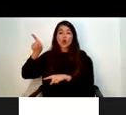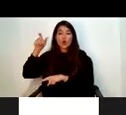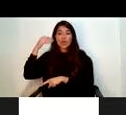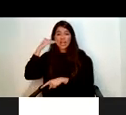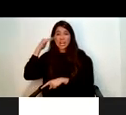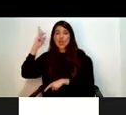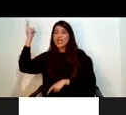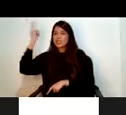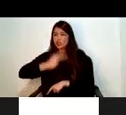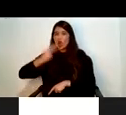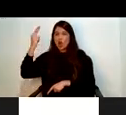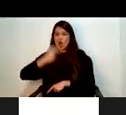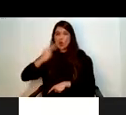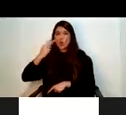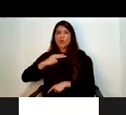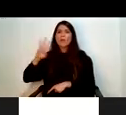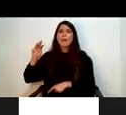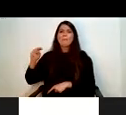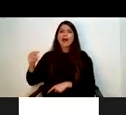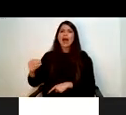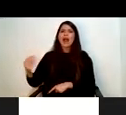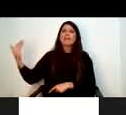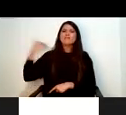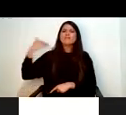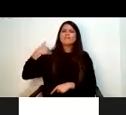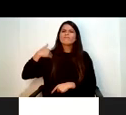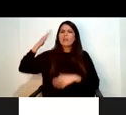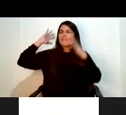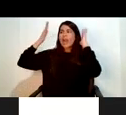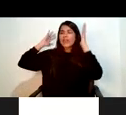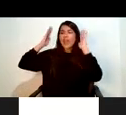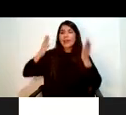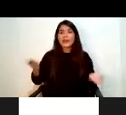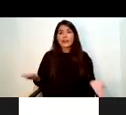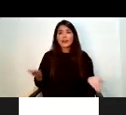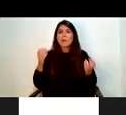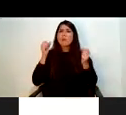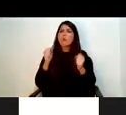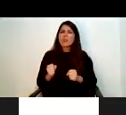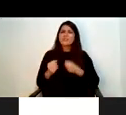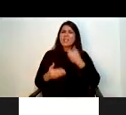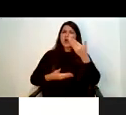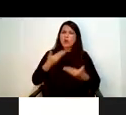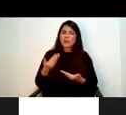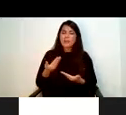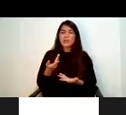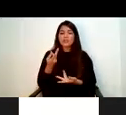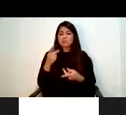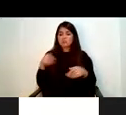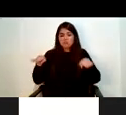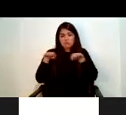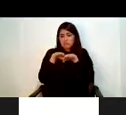la mamá lo llama para ir a bañarse. Podría ser de que el comportamiento, si lo miramos, son